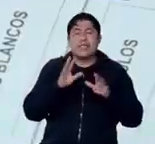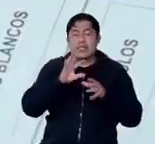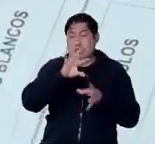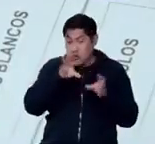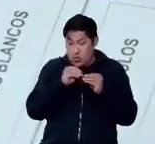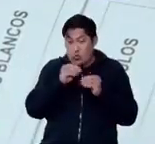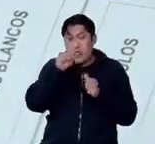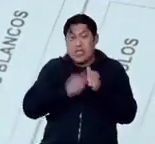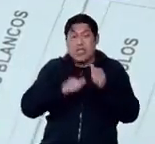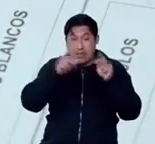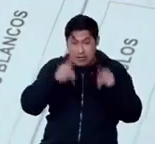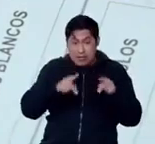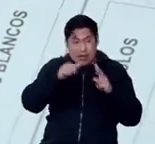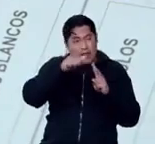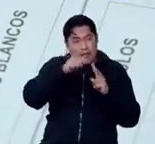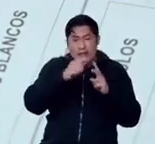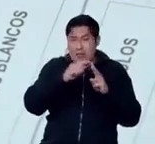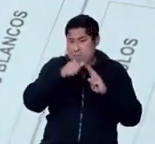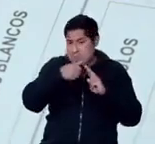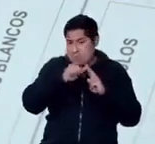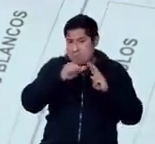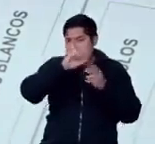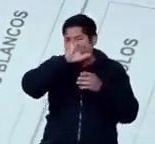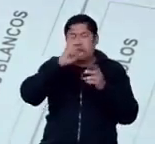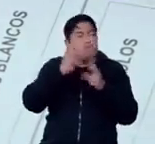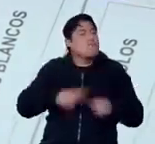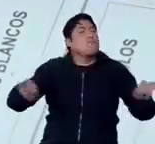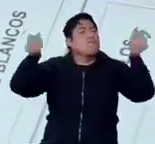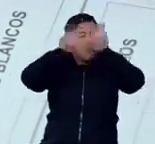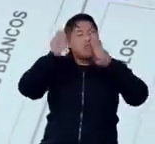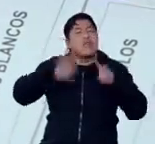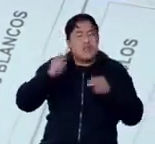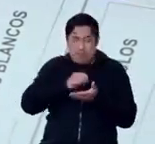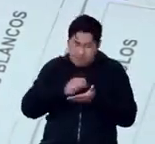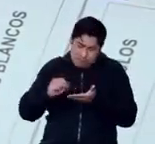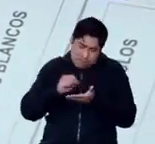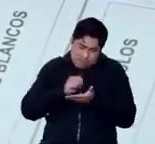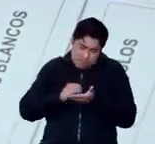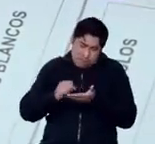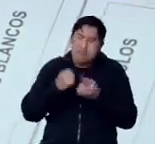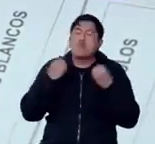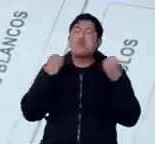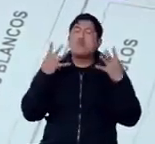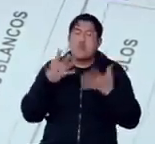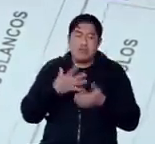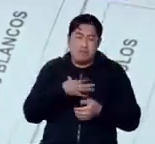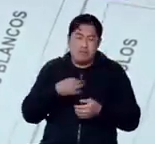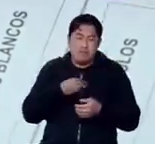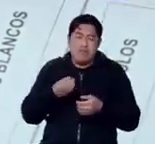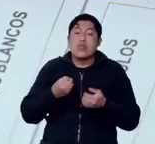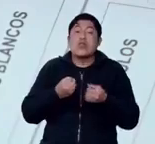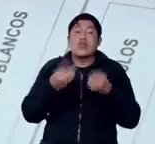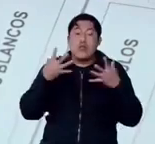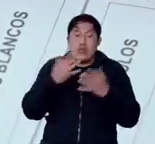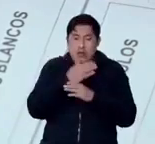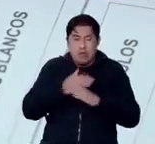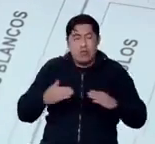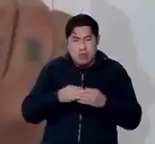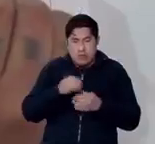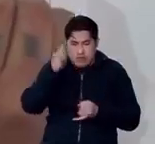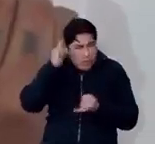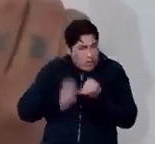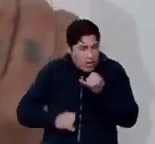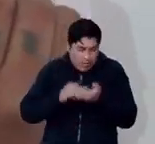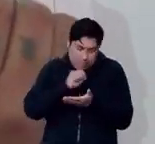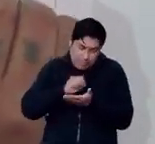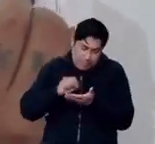de los votos obtenidos por cada candidata o candidato es el total de votos válidos. También debe registrarse la cantidad de los votos blancos, nulos,